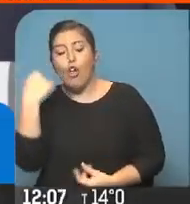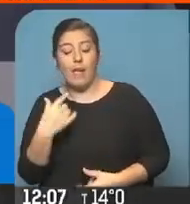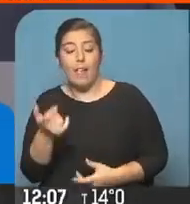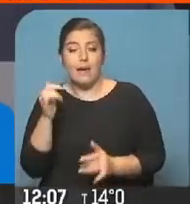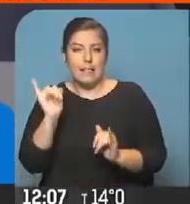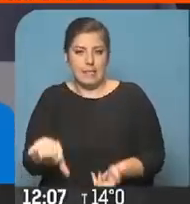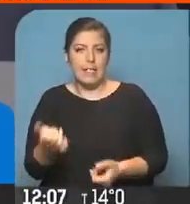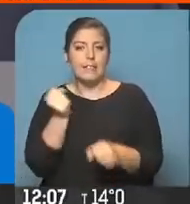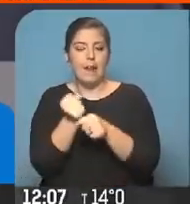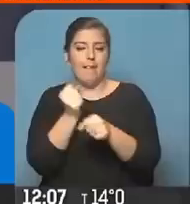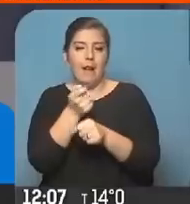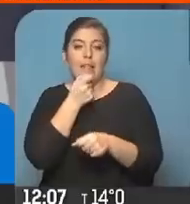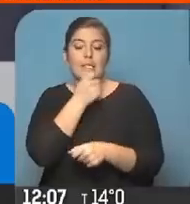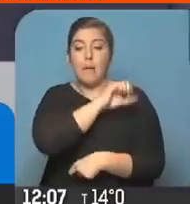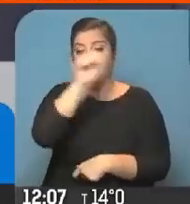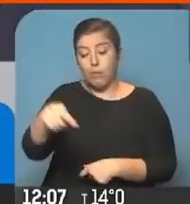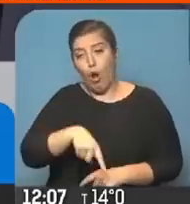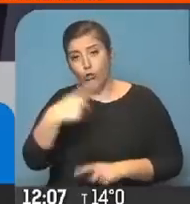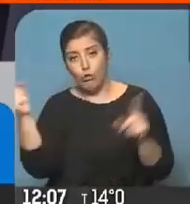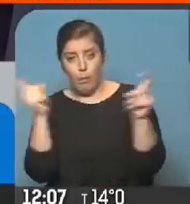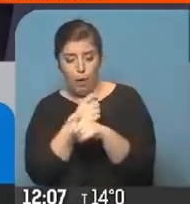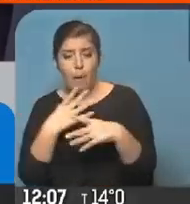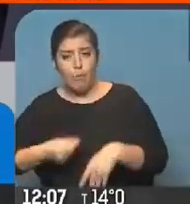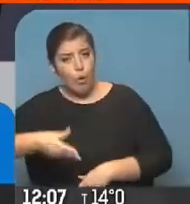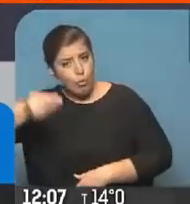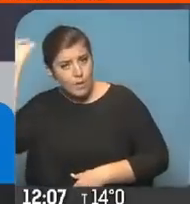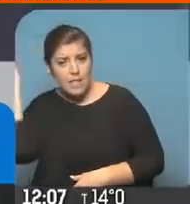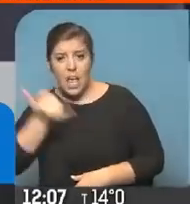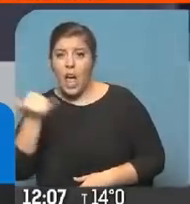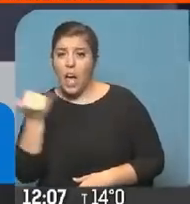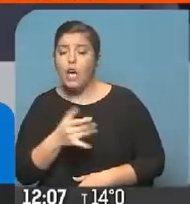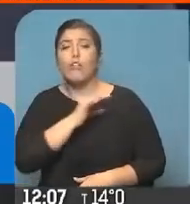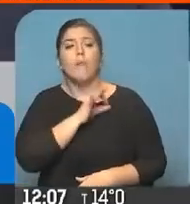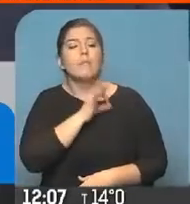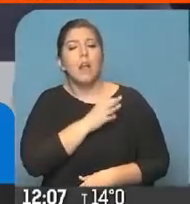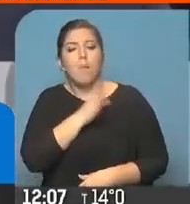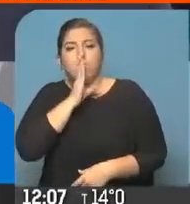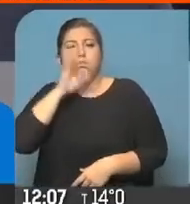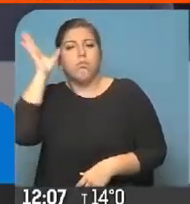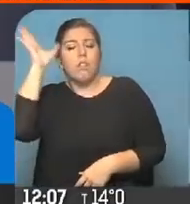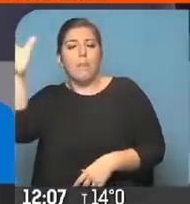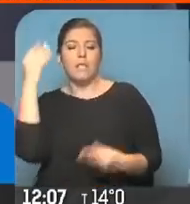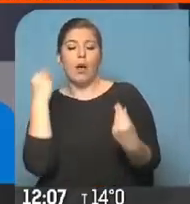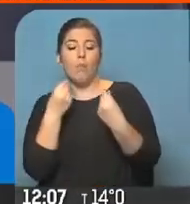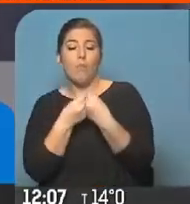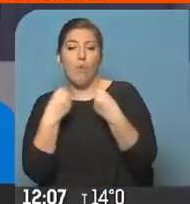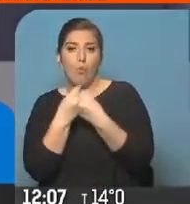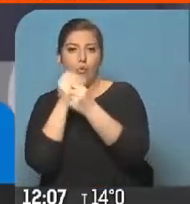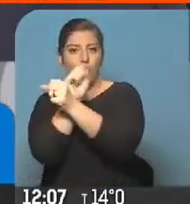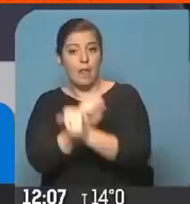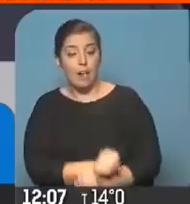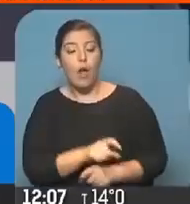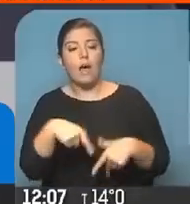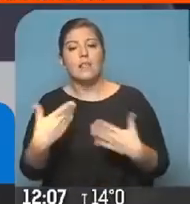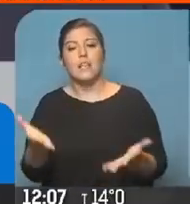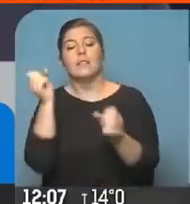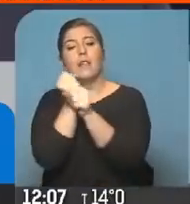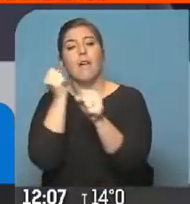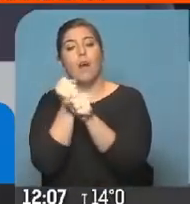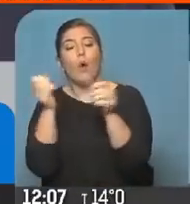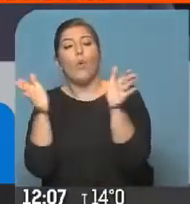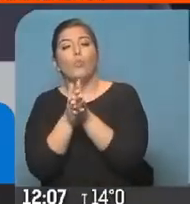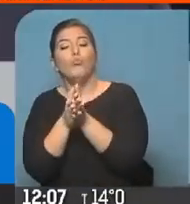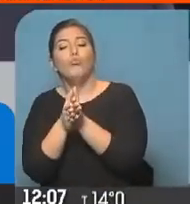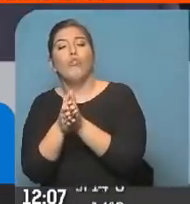tome una denuncia y el otro problema que tenemos que muchas veces están sobrecargadas nuestra comisaría en la cantidad de detenidos que tenemos estamos en un trabajo con el doctor